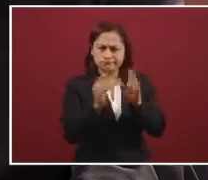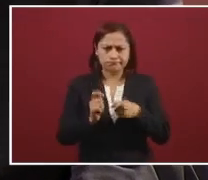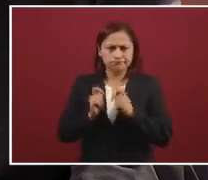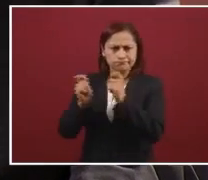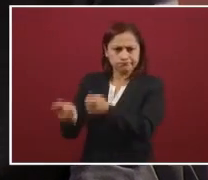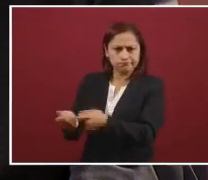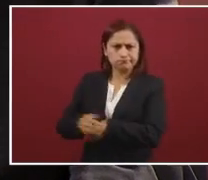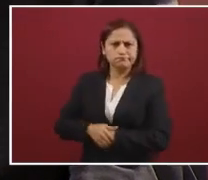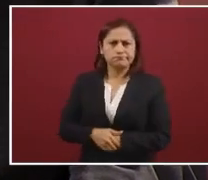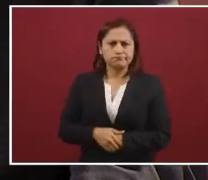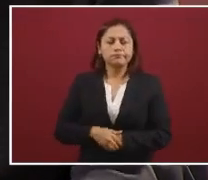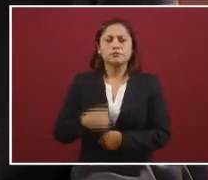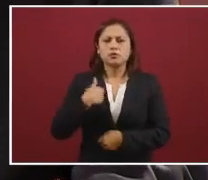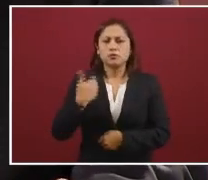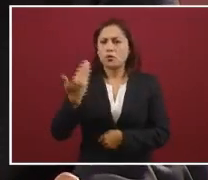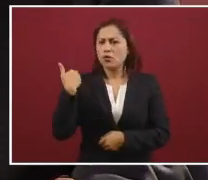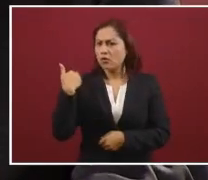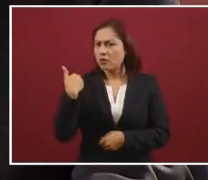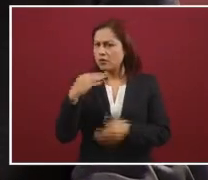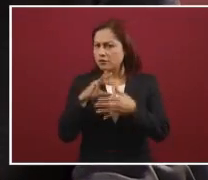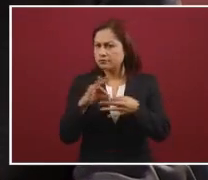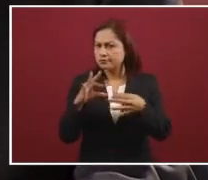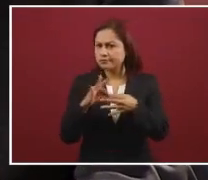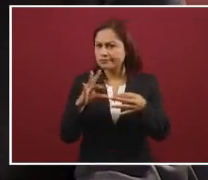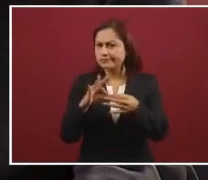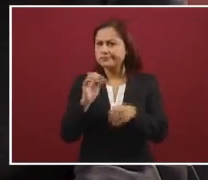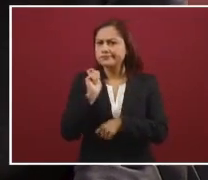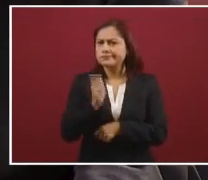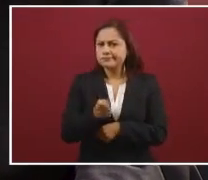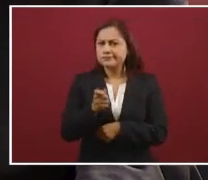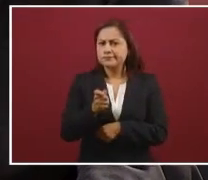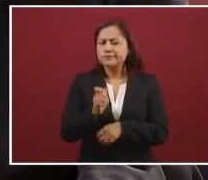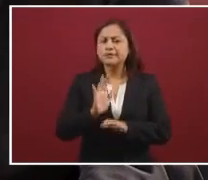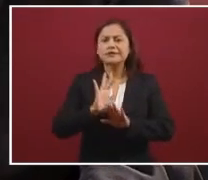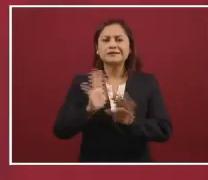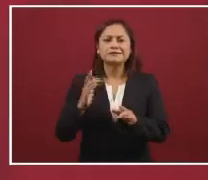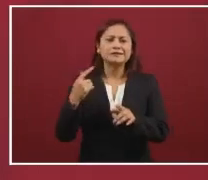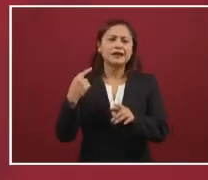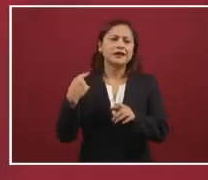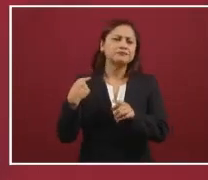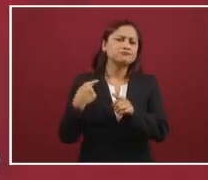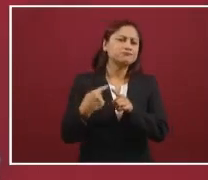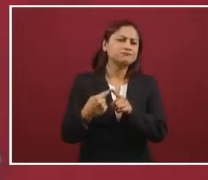llevamos pues alrededor de 10,000 viviendas